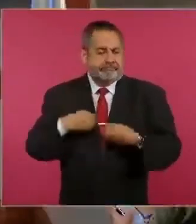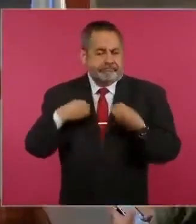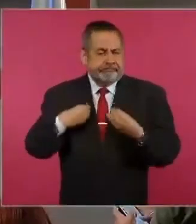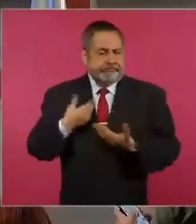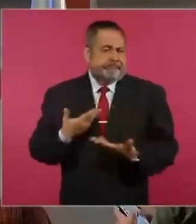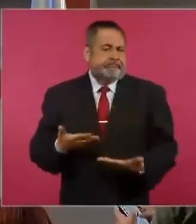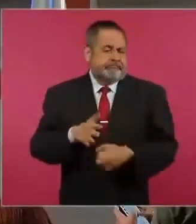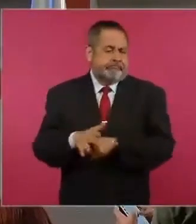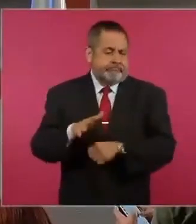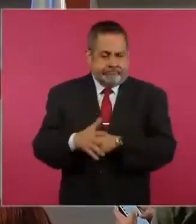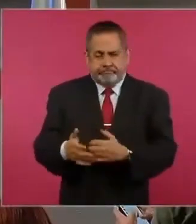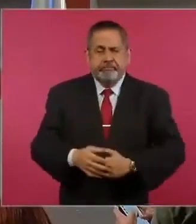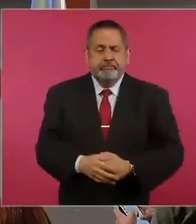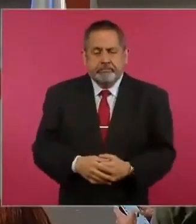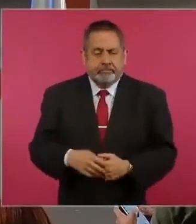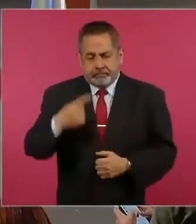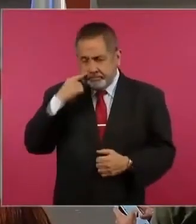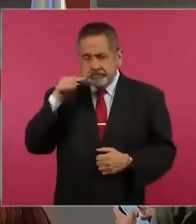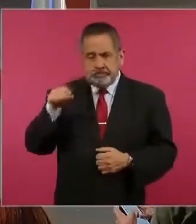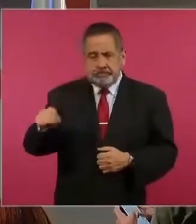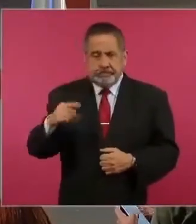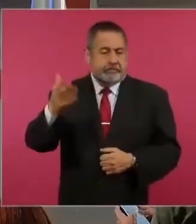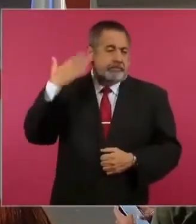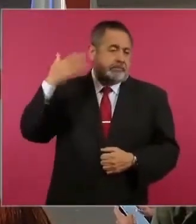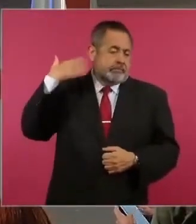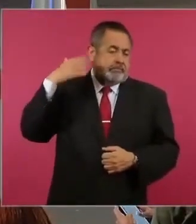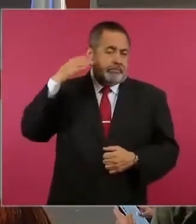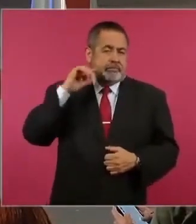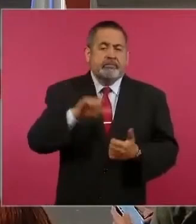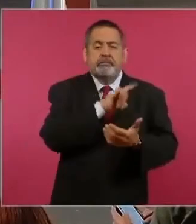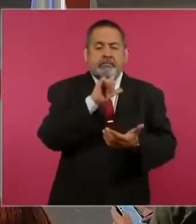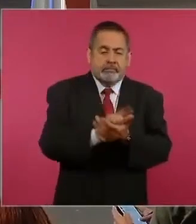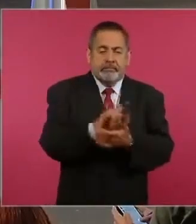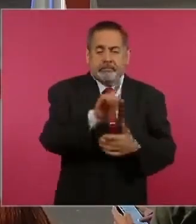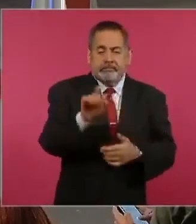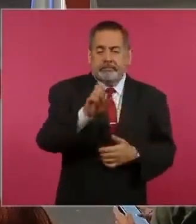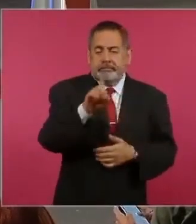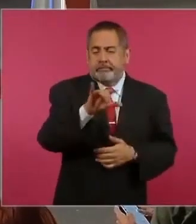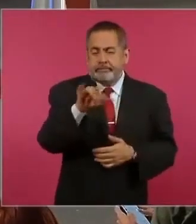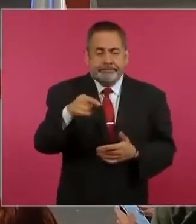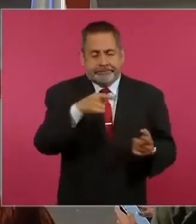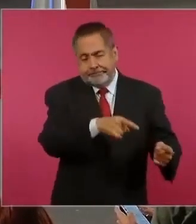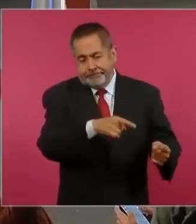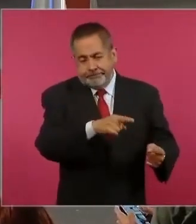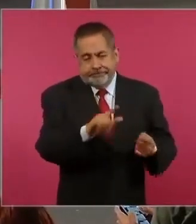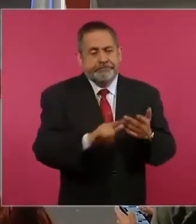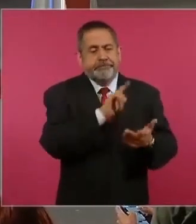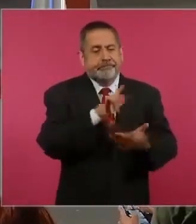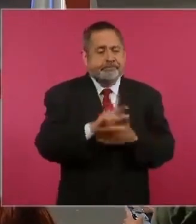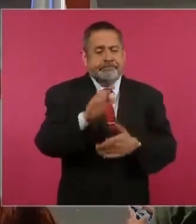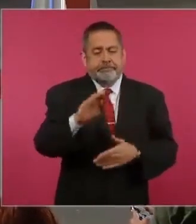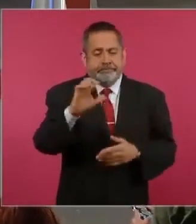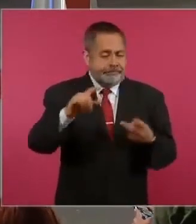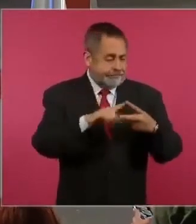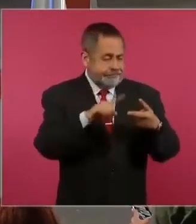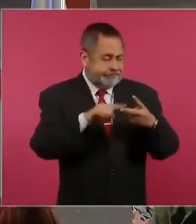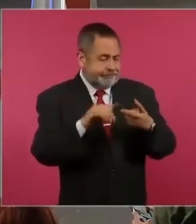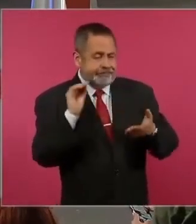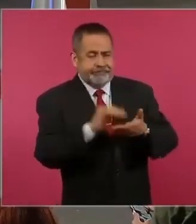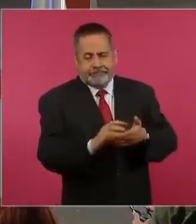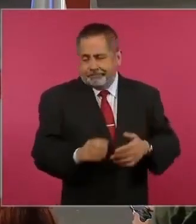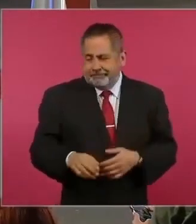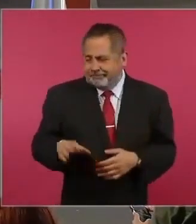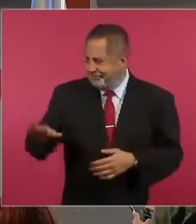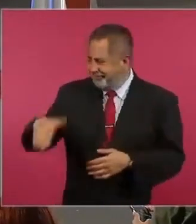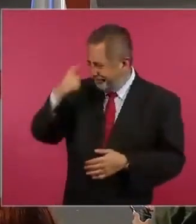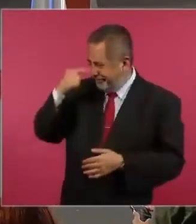Pero miren cómo era la ley Zedillo y cómo era la ley Calderón. ¿No tienes lo